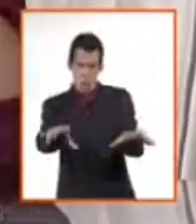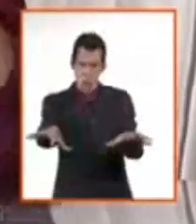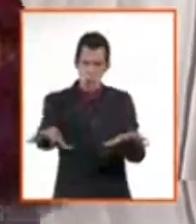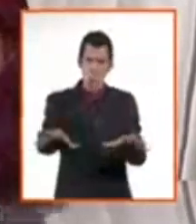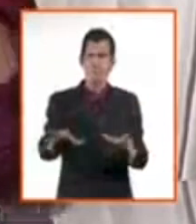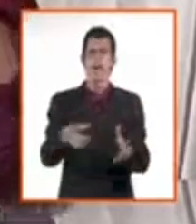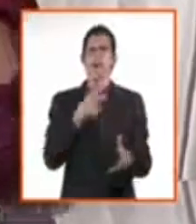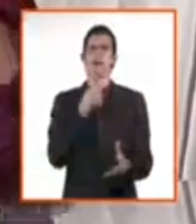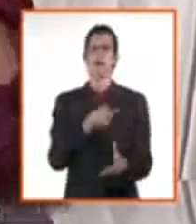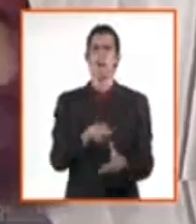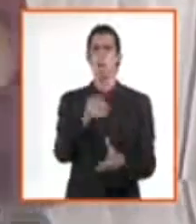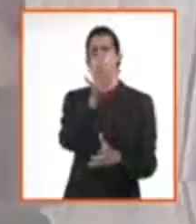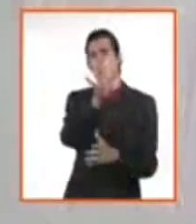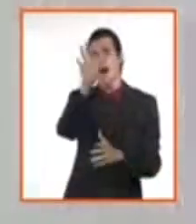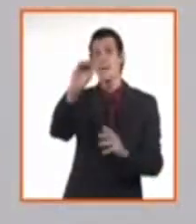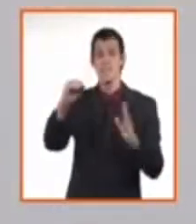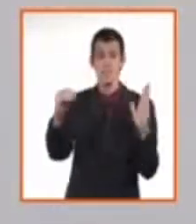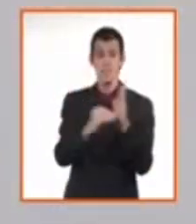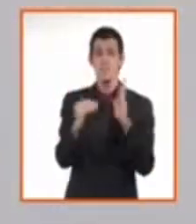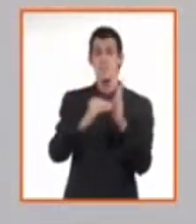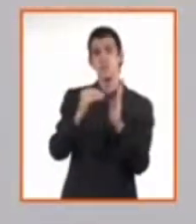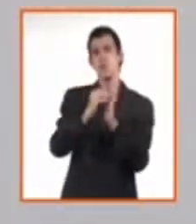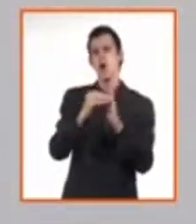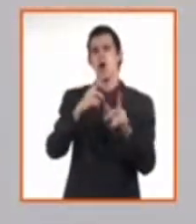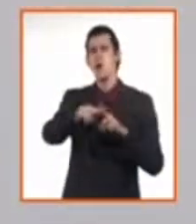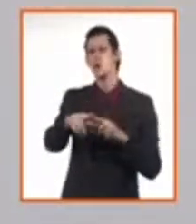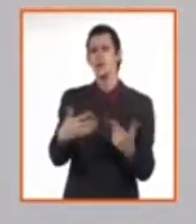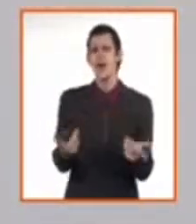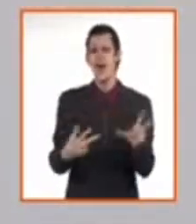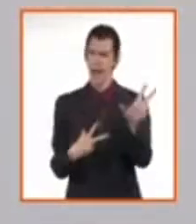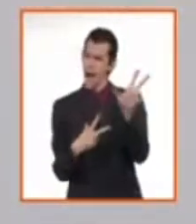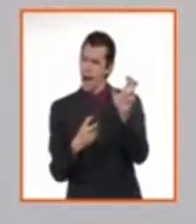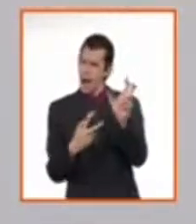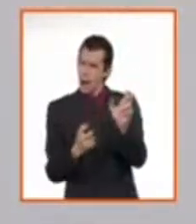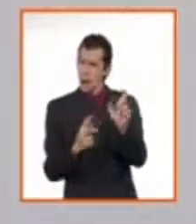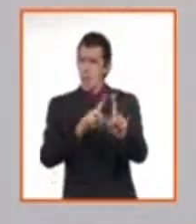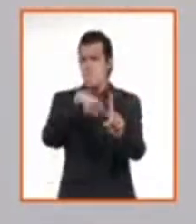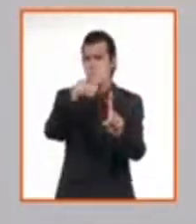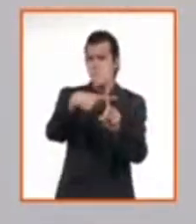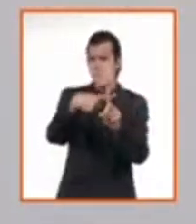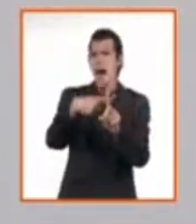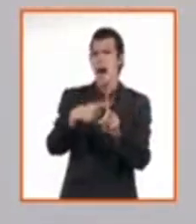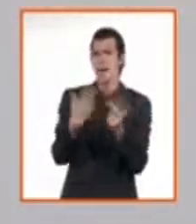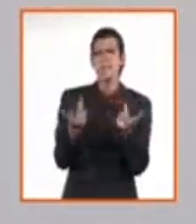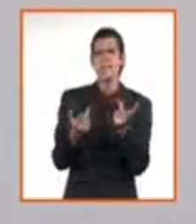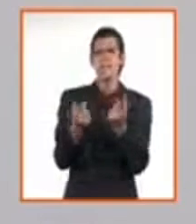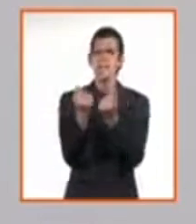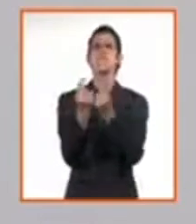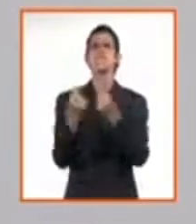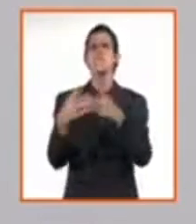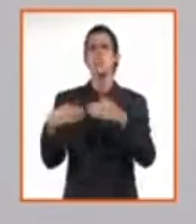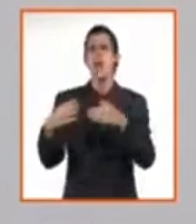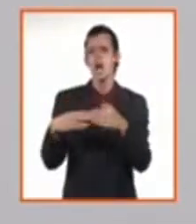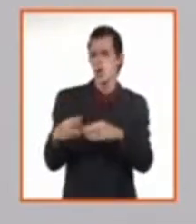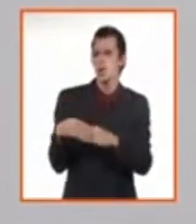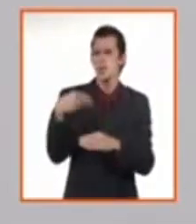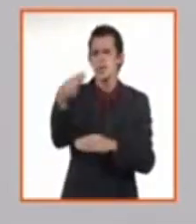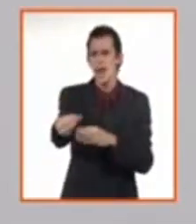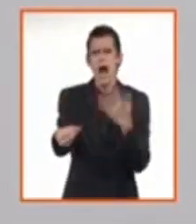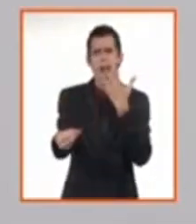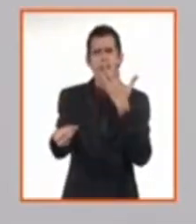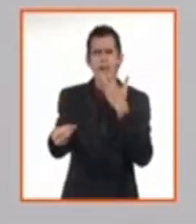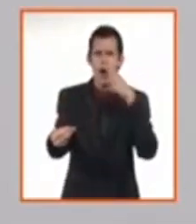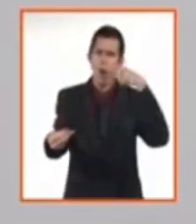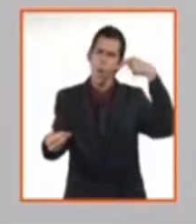no sólo aprobamos 40 mil millones en armas esa es la otra no aprobaron algo para el beneficio para